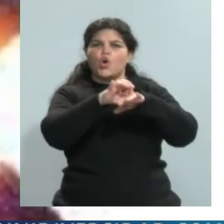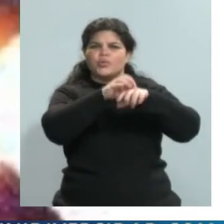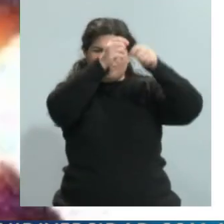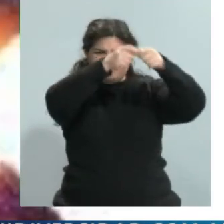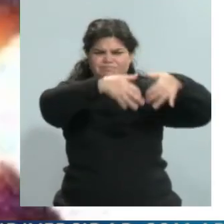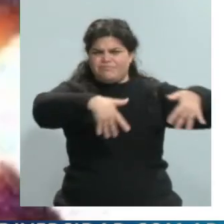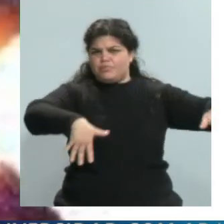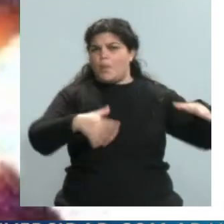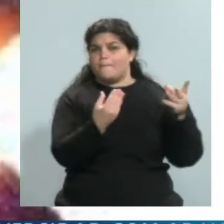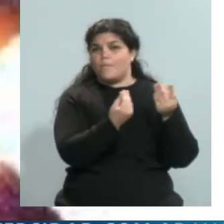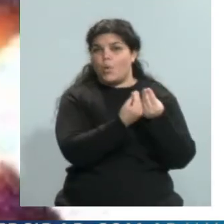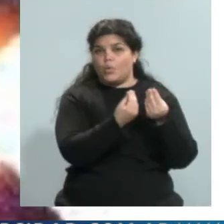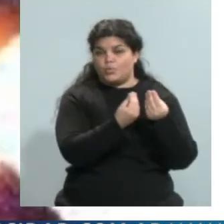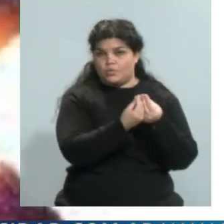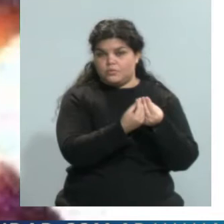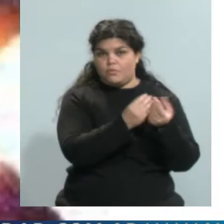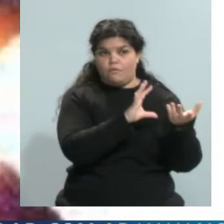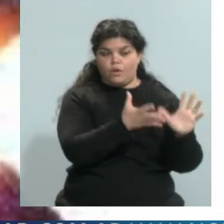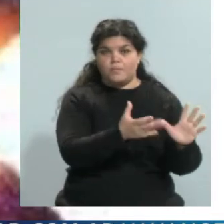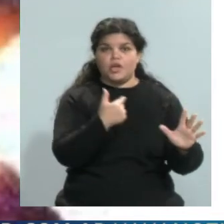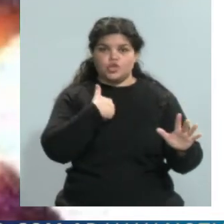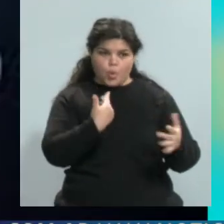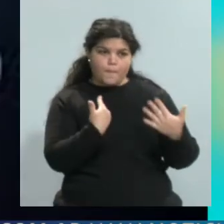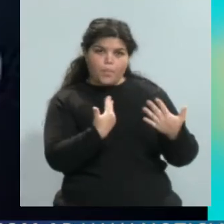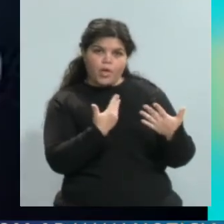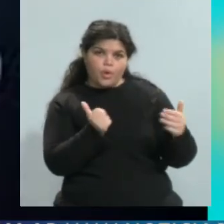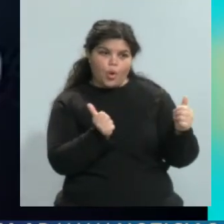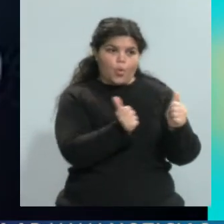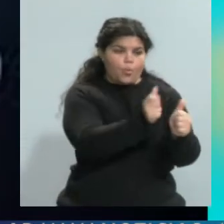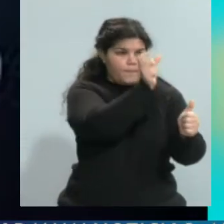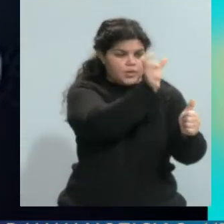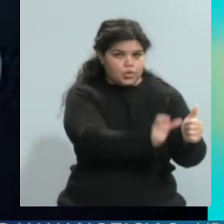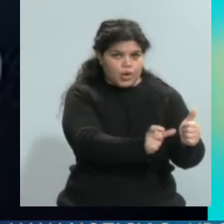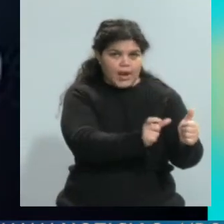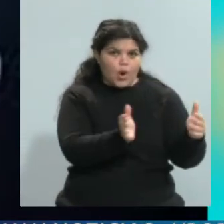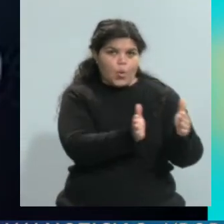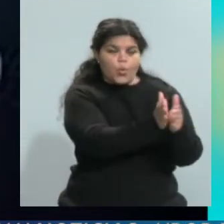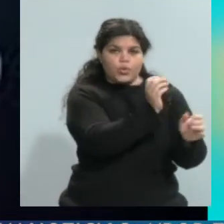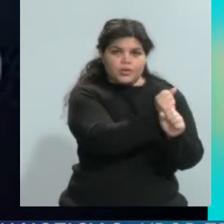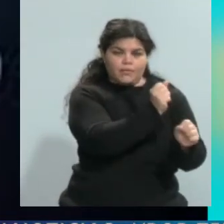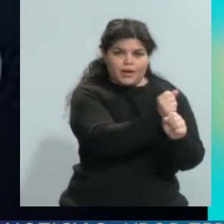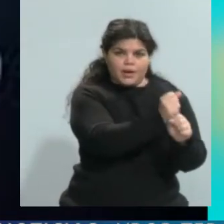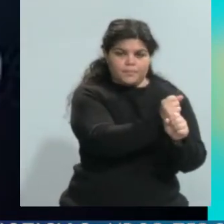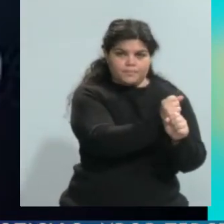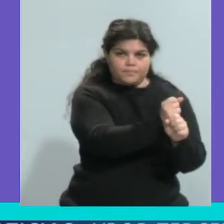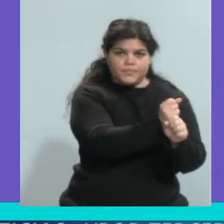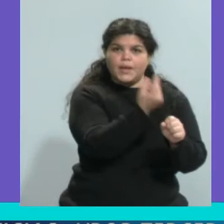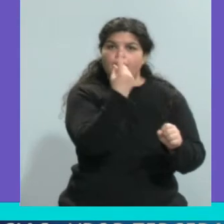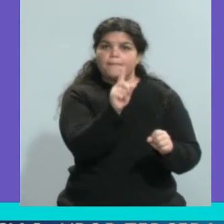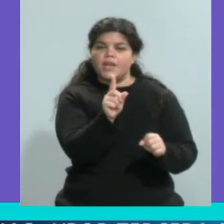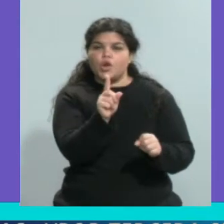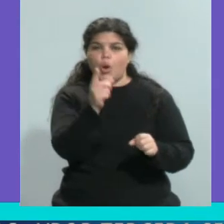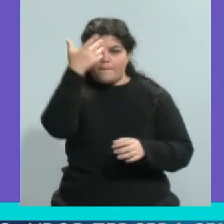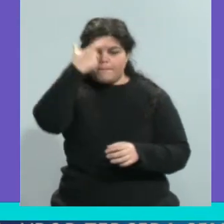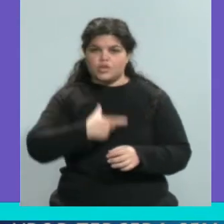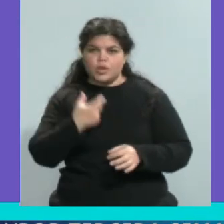de empresas, sí en forma personal, y yo puedo preparar en conceptos puntuales, pero no en conceptos del profesionalismo. Eso se lo